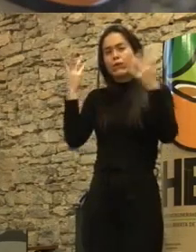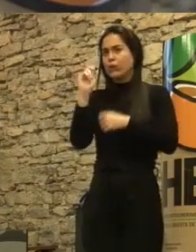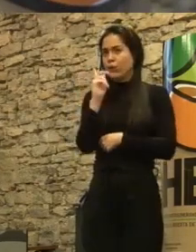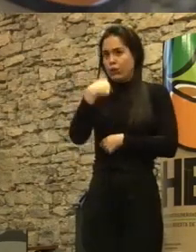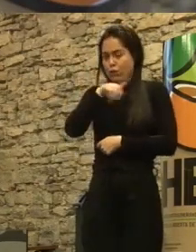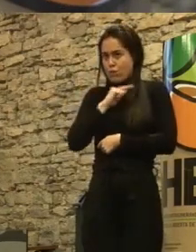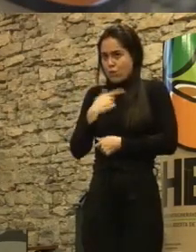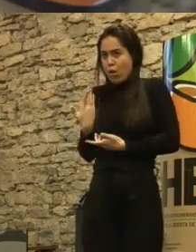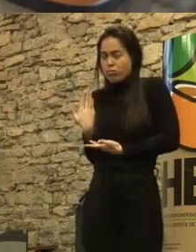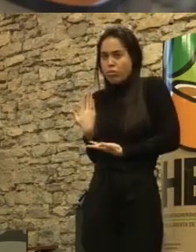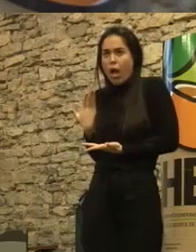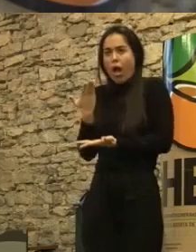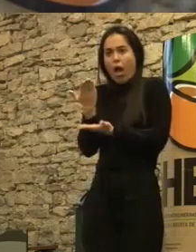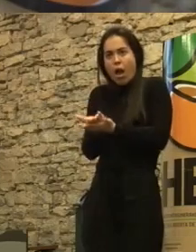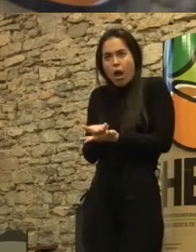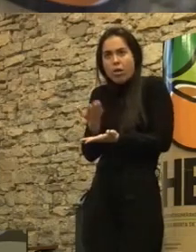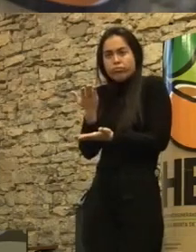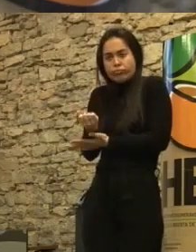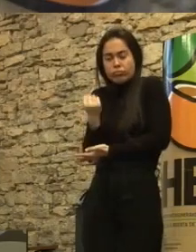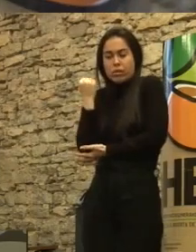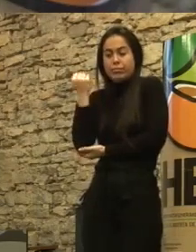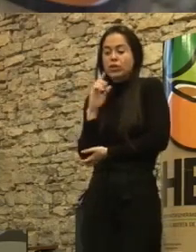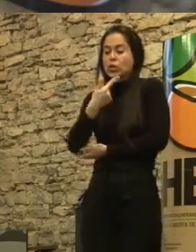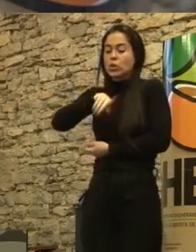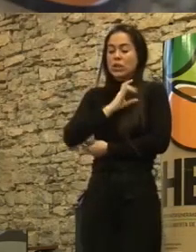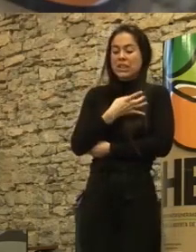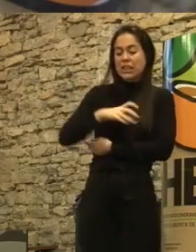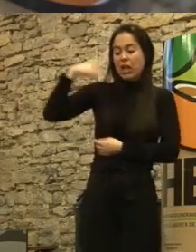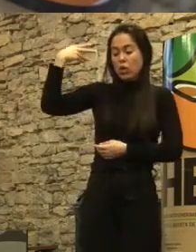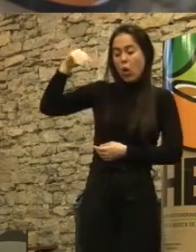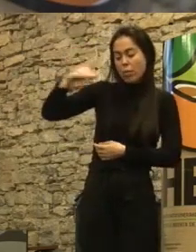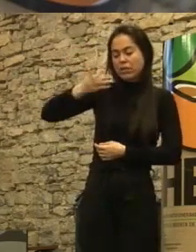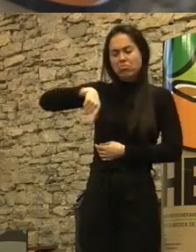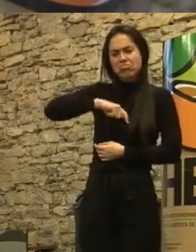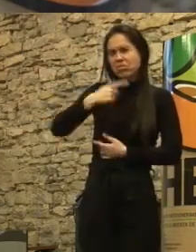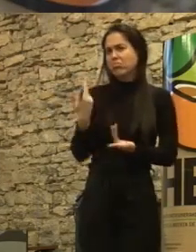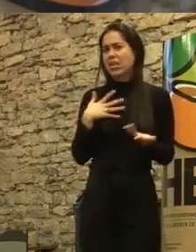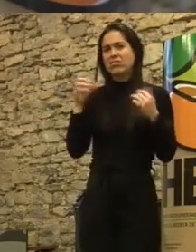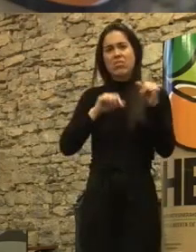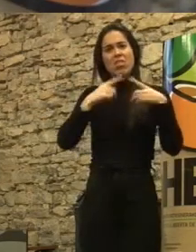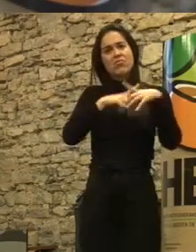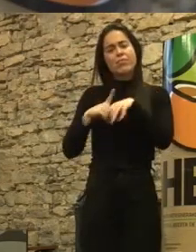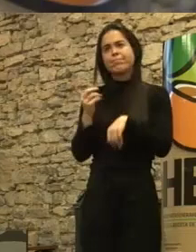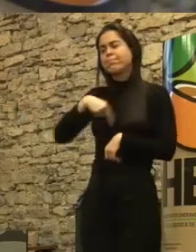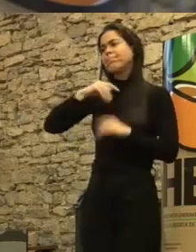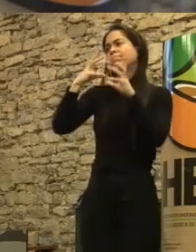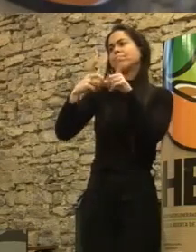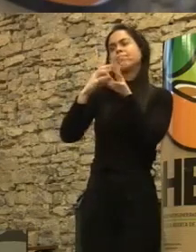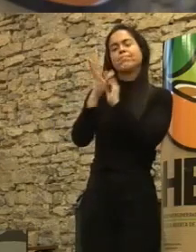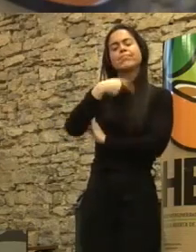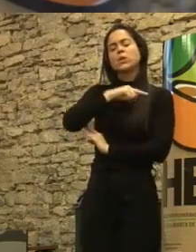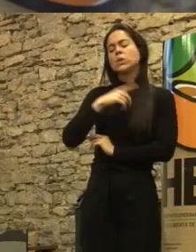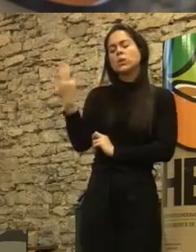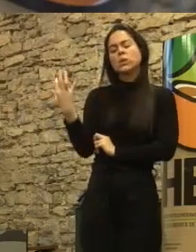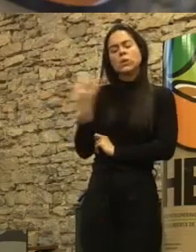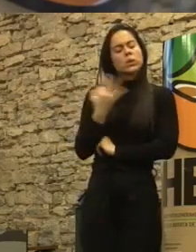con las organizaciones sindicales, movimientos feministas, movimientos de jóvenes, movimientos sociales, para que efectivamente había que dar un salto cualitativo y